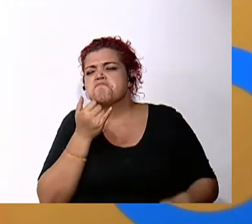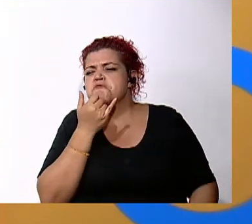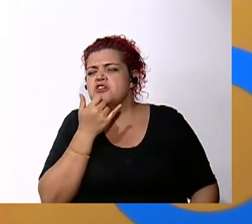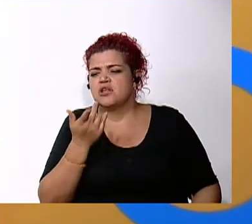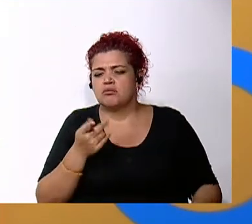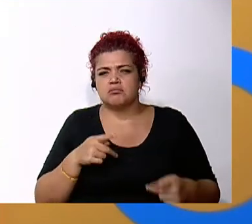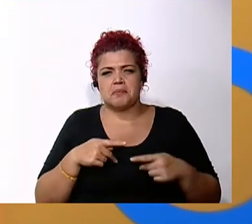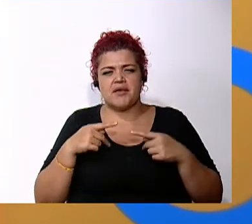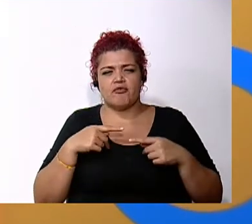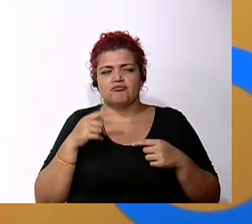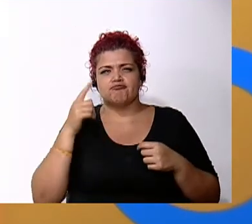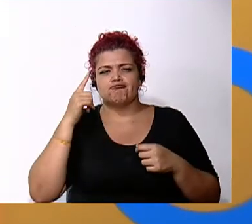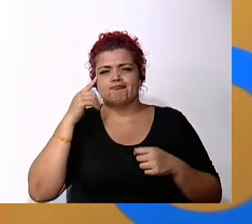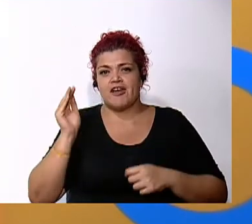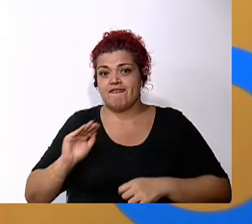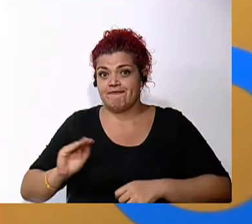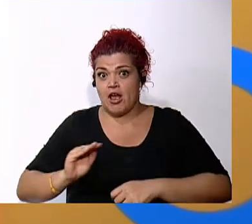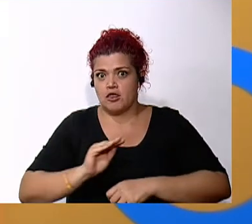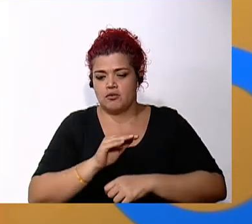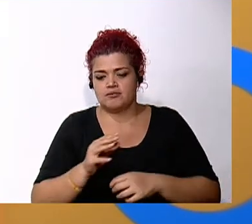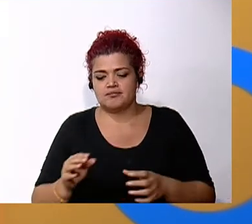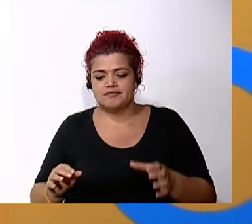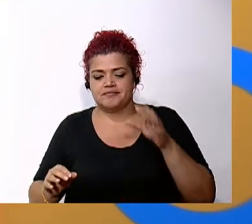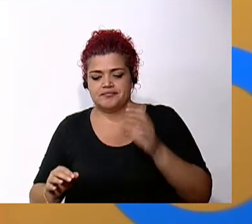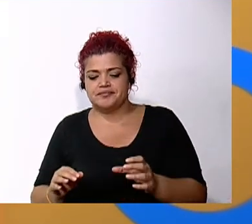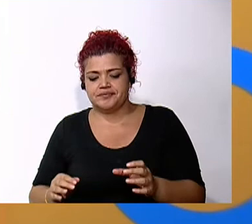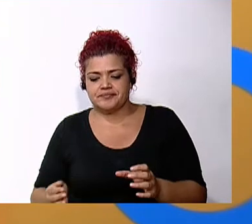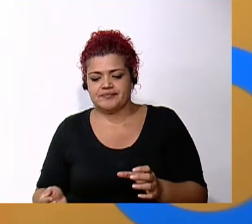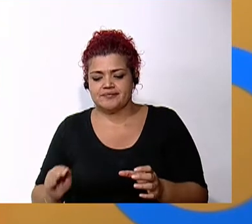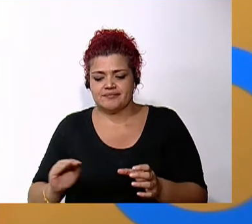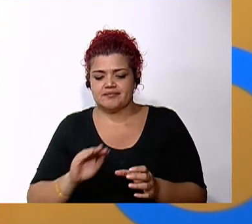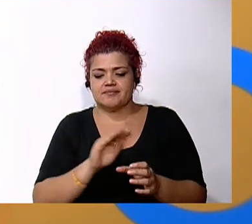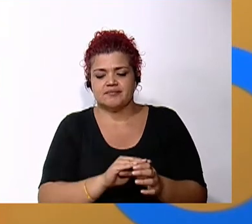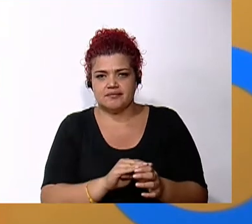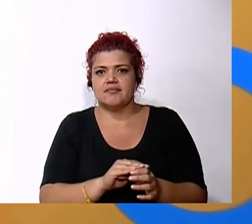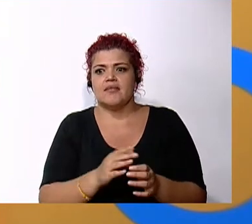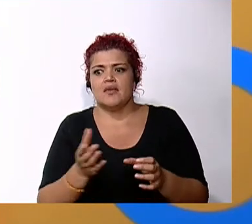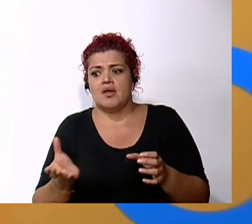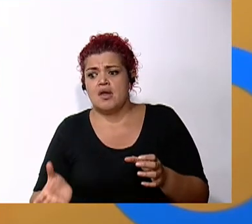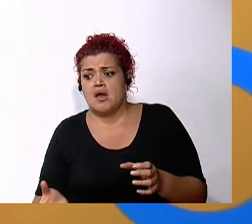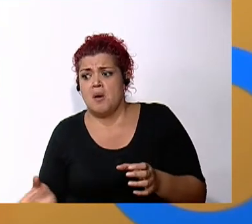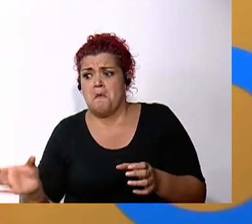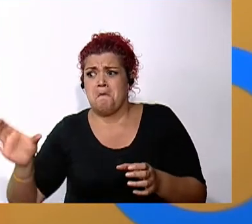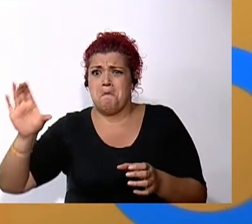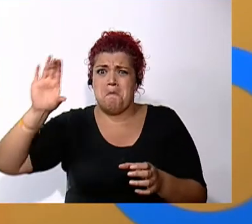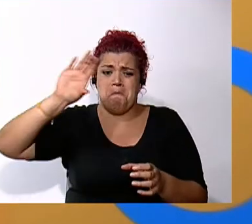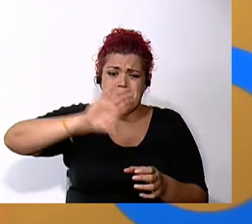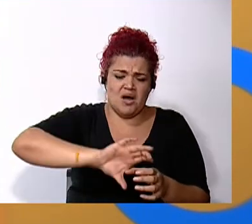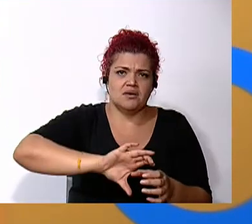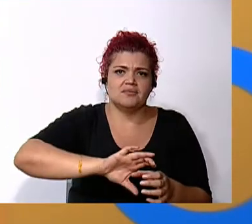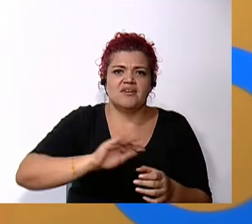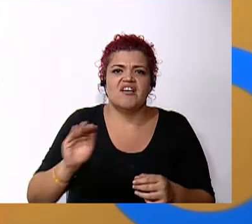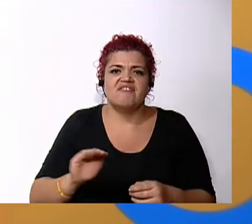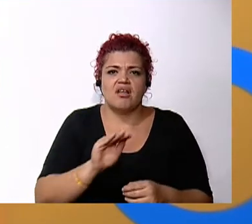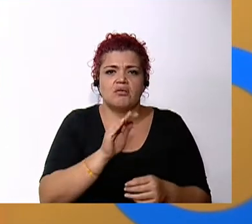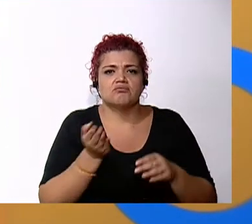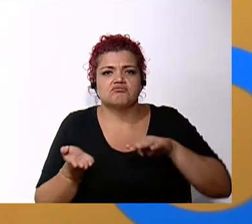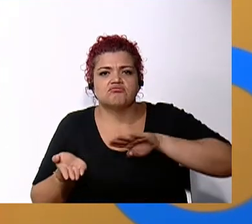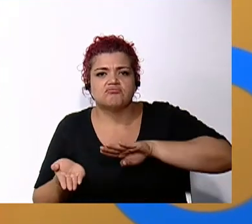recipiente, lo cerró bien y el ratón al cabo de unos minutos perdió la